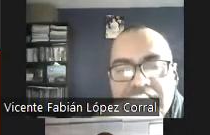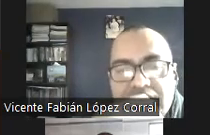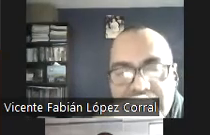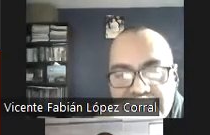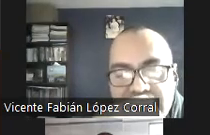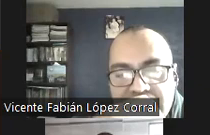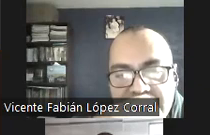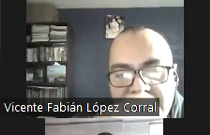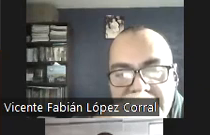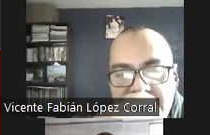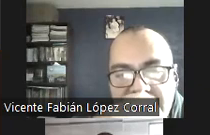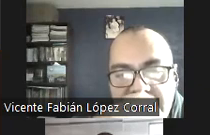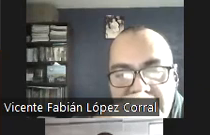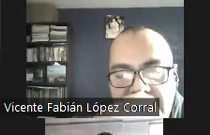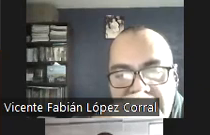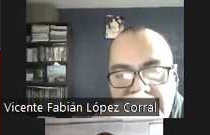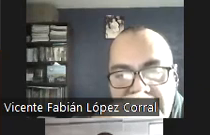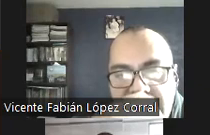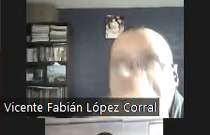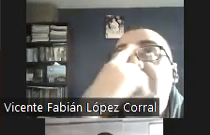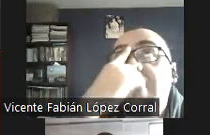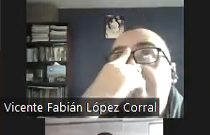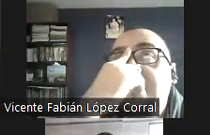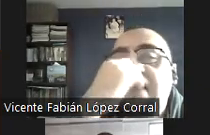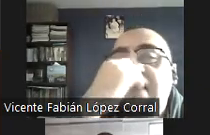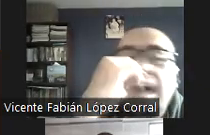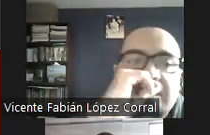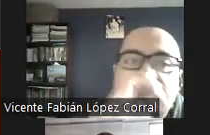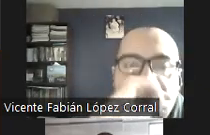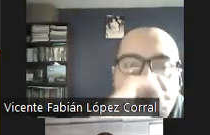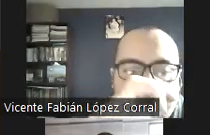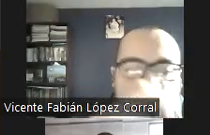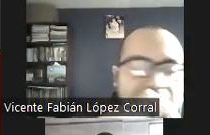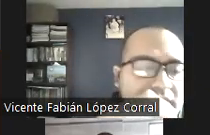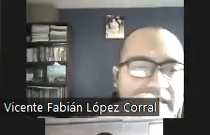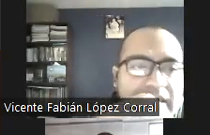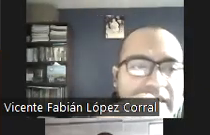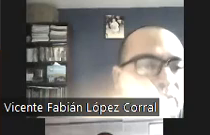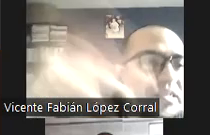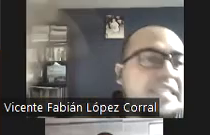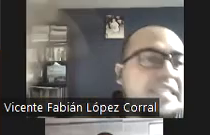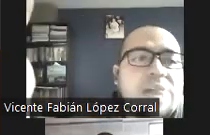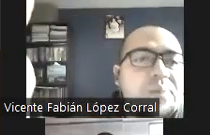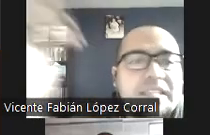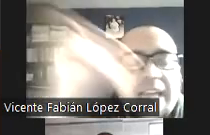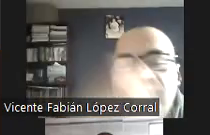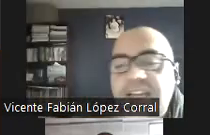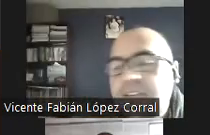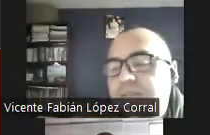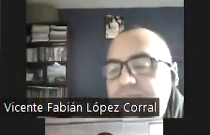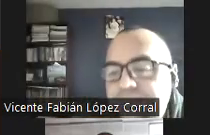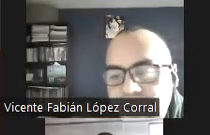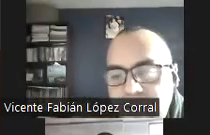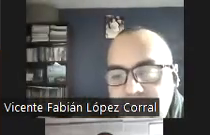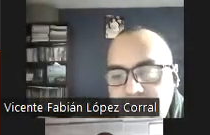viento como en una planicie supondría no Ah sí claro unas de cálculo otras de